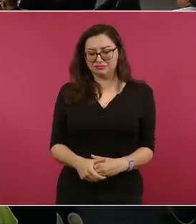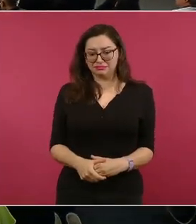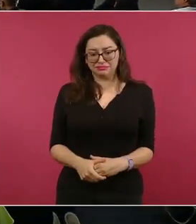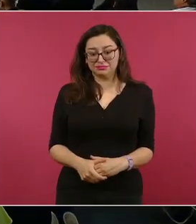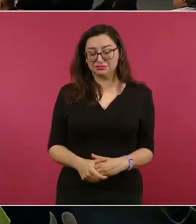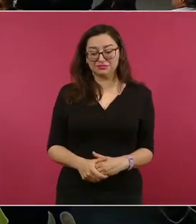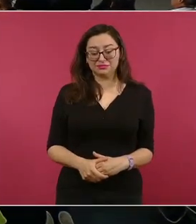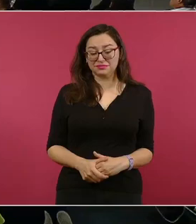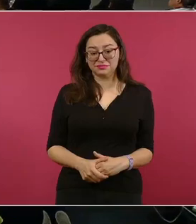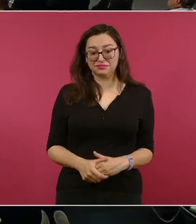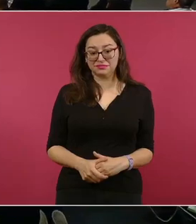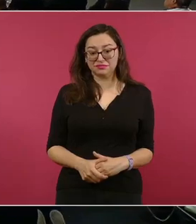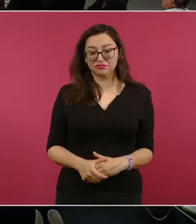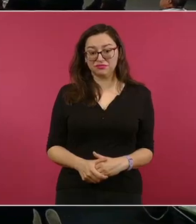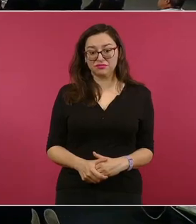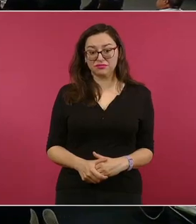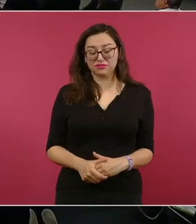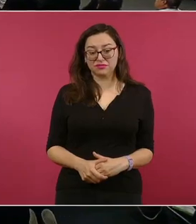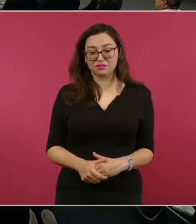Y